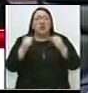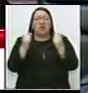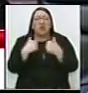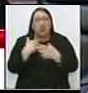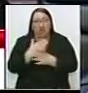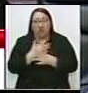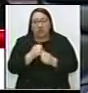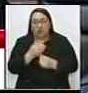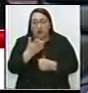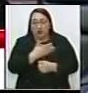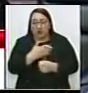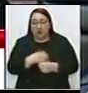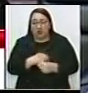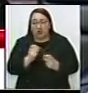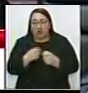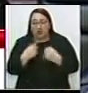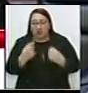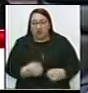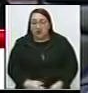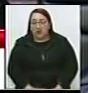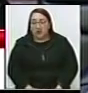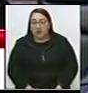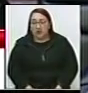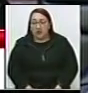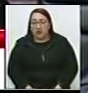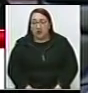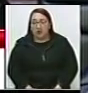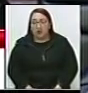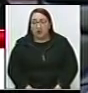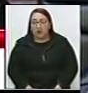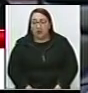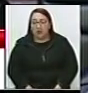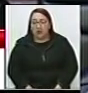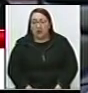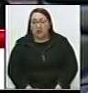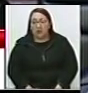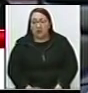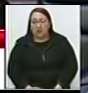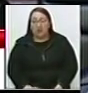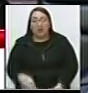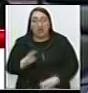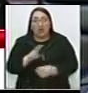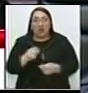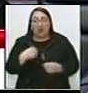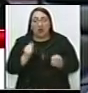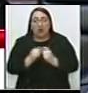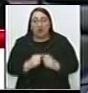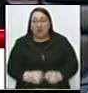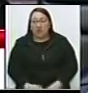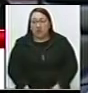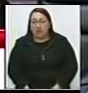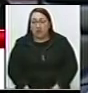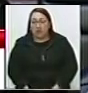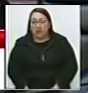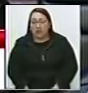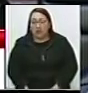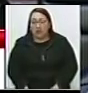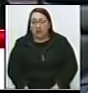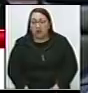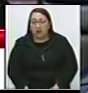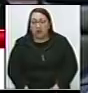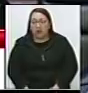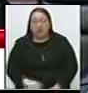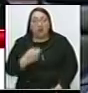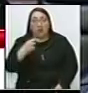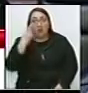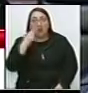con usted, presidente, y los colegas, un párrafo de una lectura que coyunturalmente acompaño. Dice: el populismo